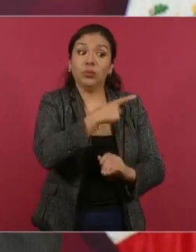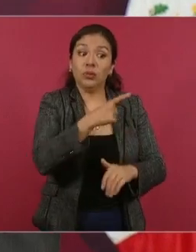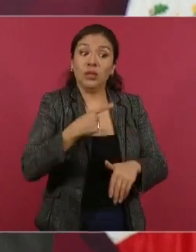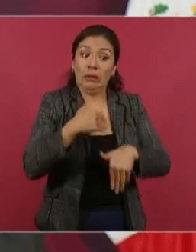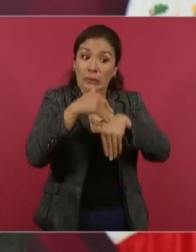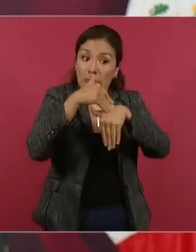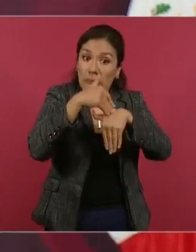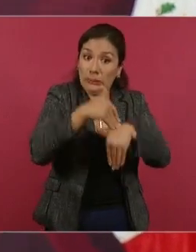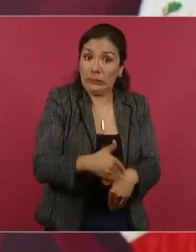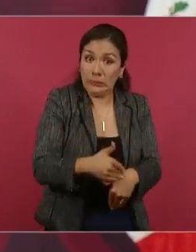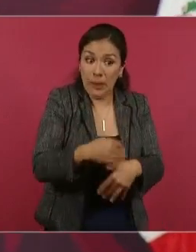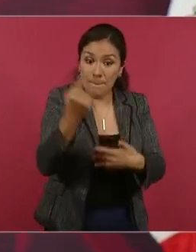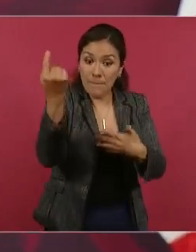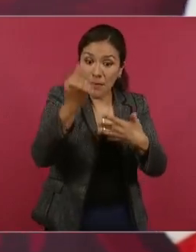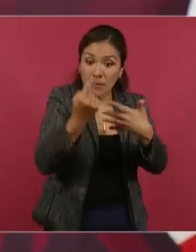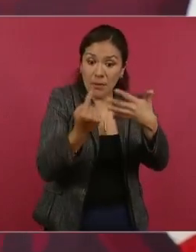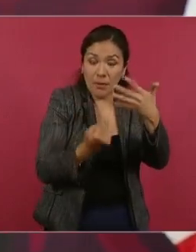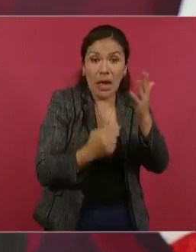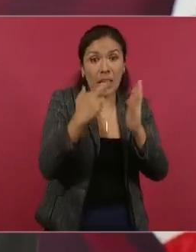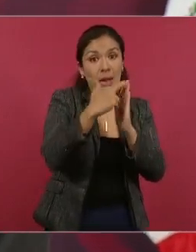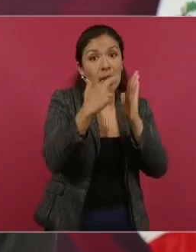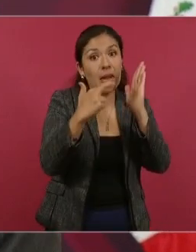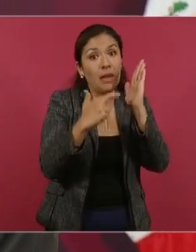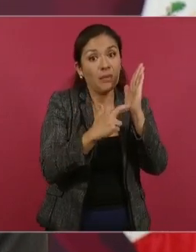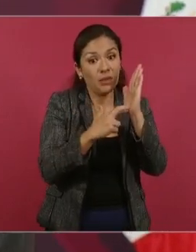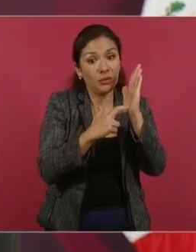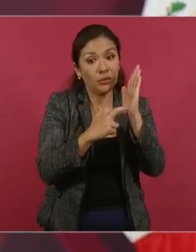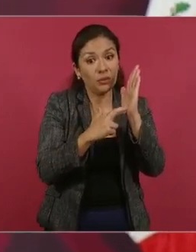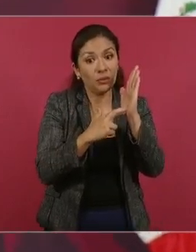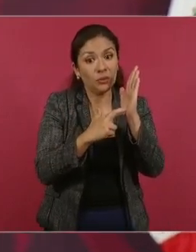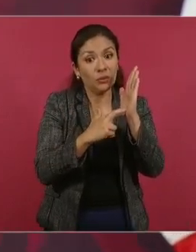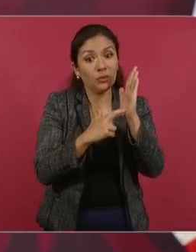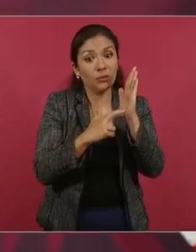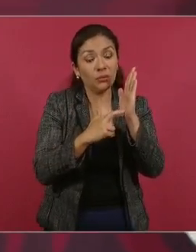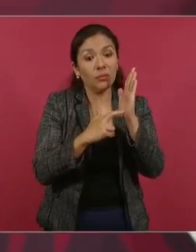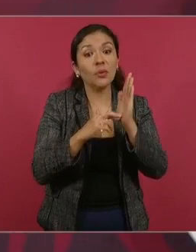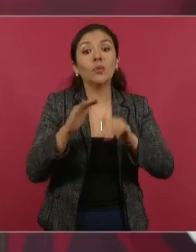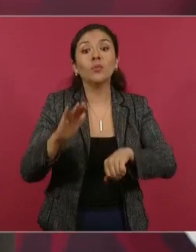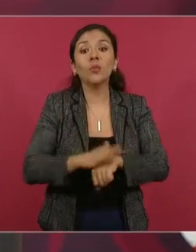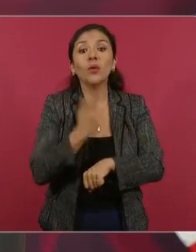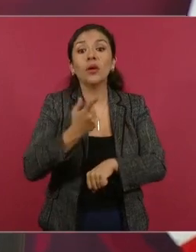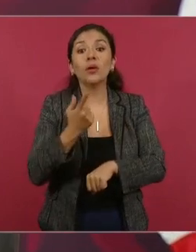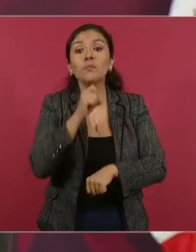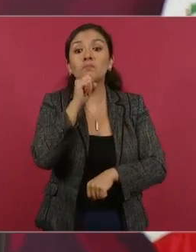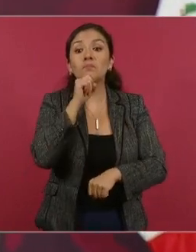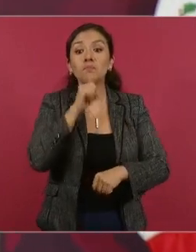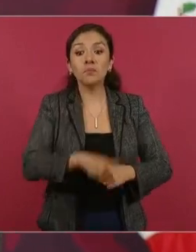cumplan con todo su reglamento, que además son